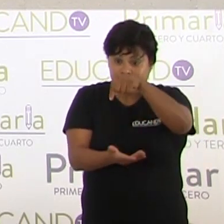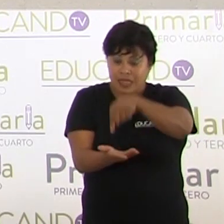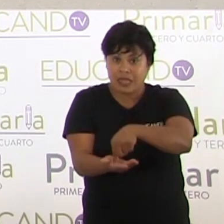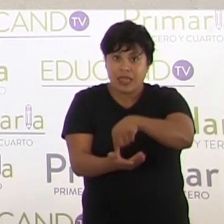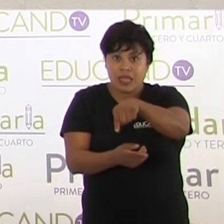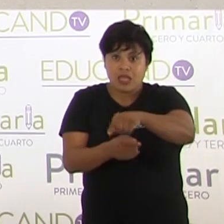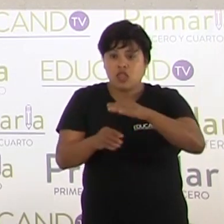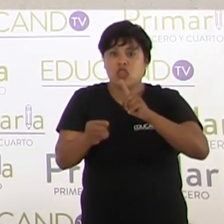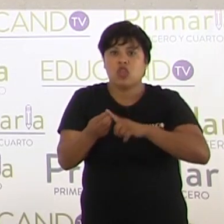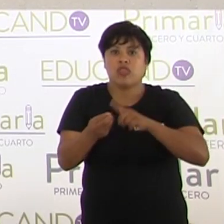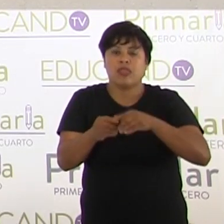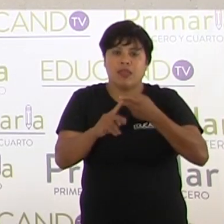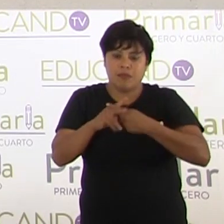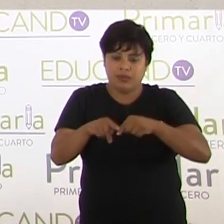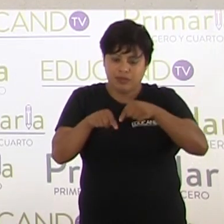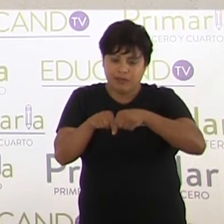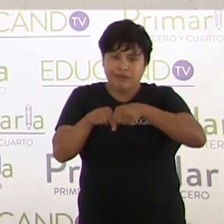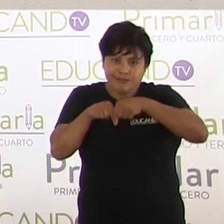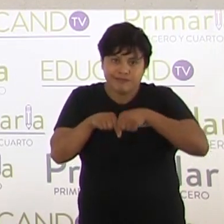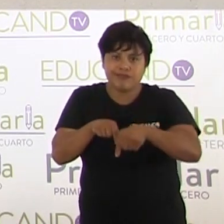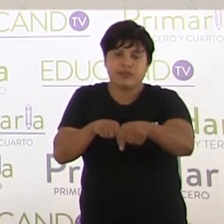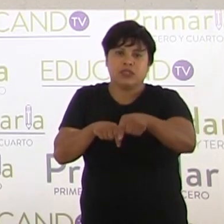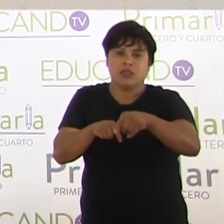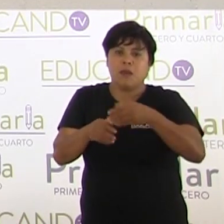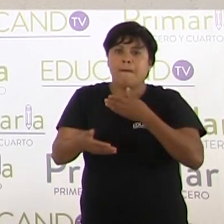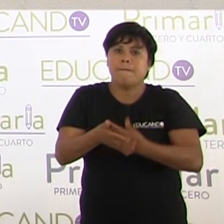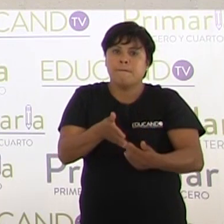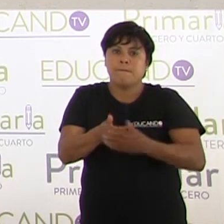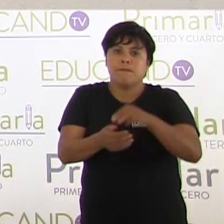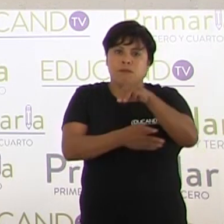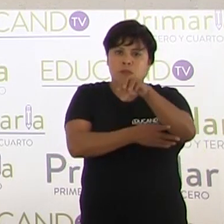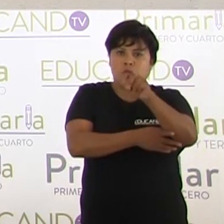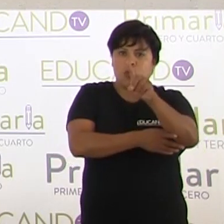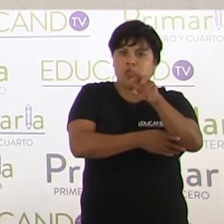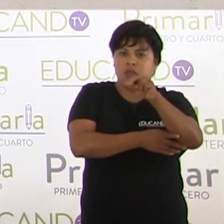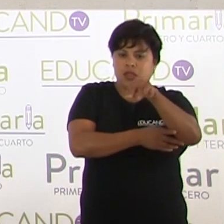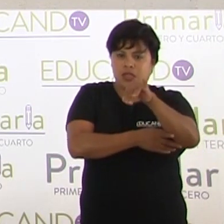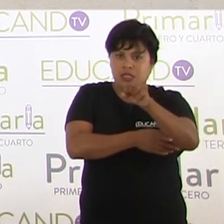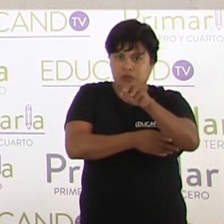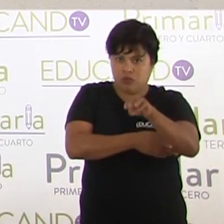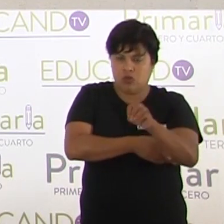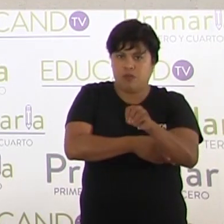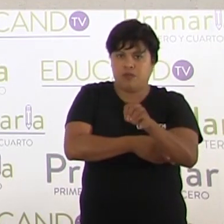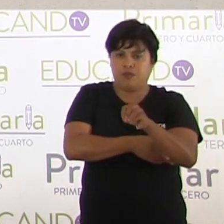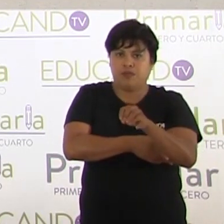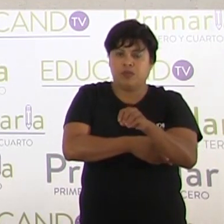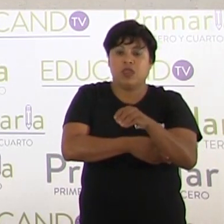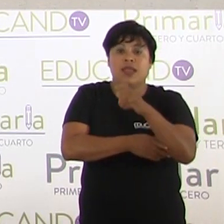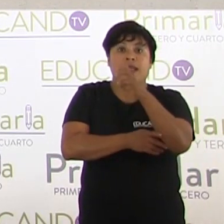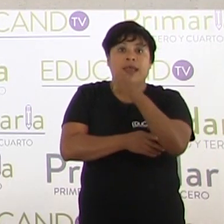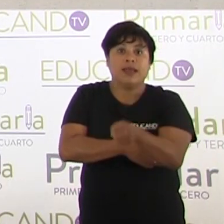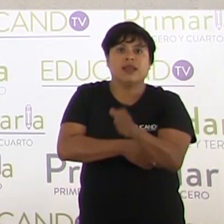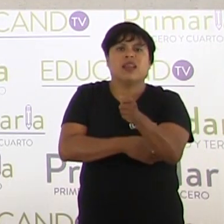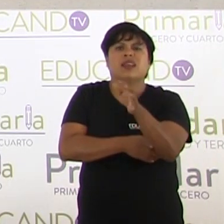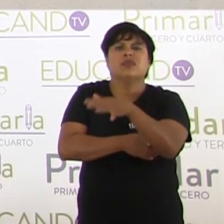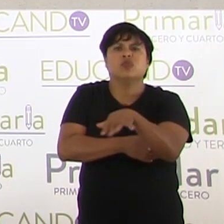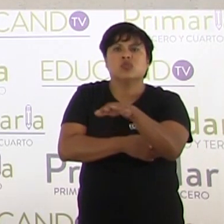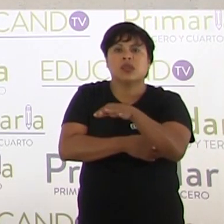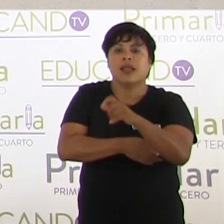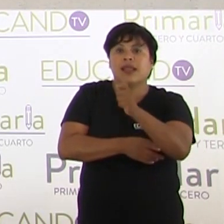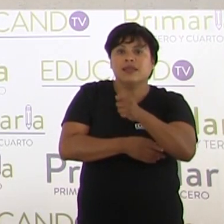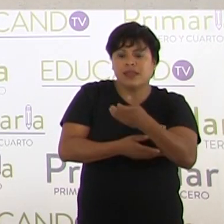se remonta después el modernismo, en el cual pues lo que busca es